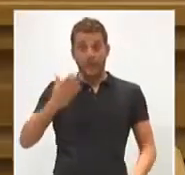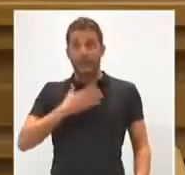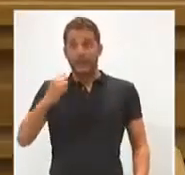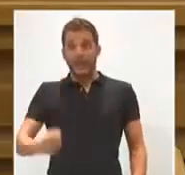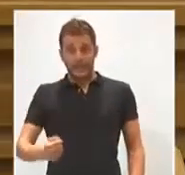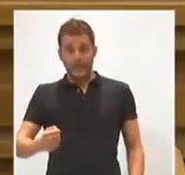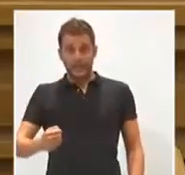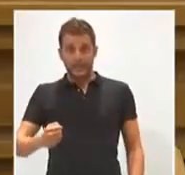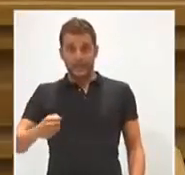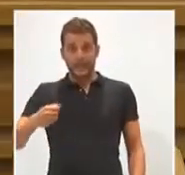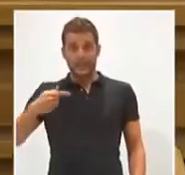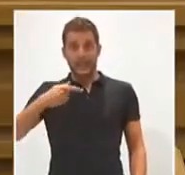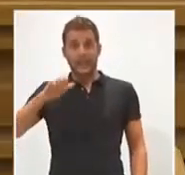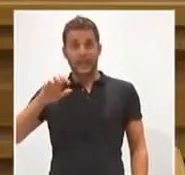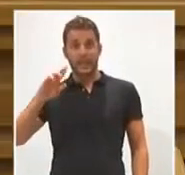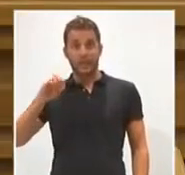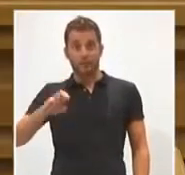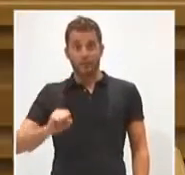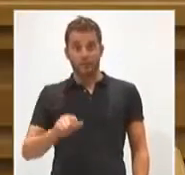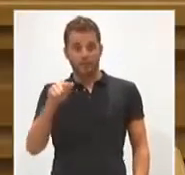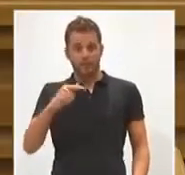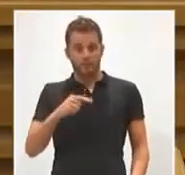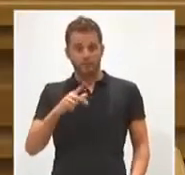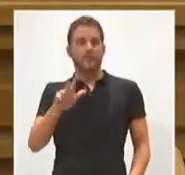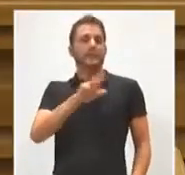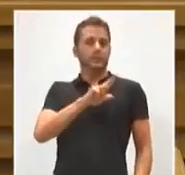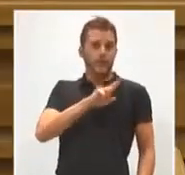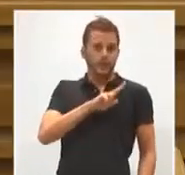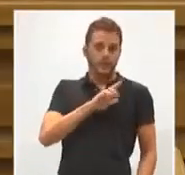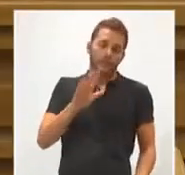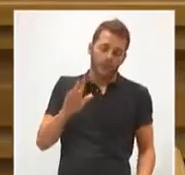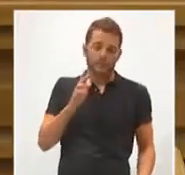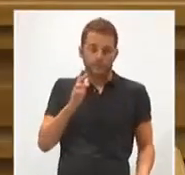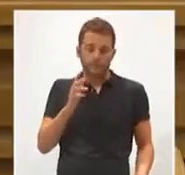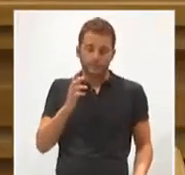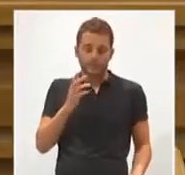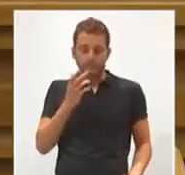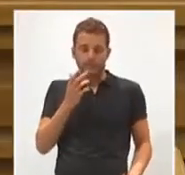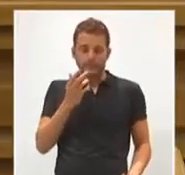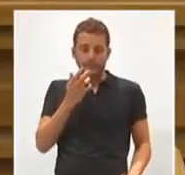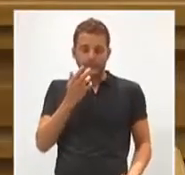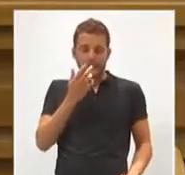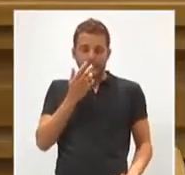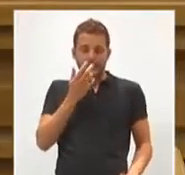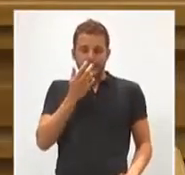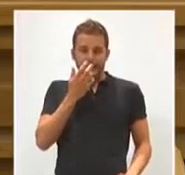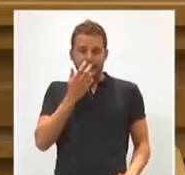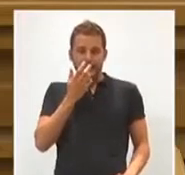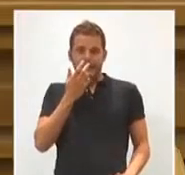educado pero pero si puedo menos en el avión si puedo